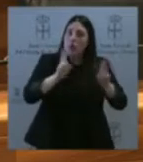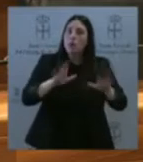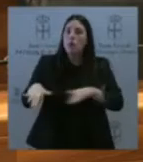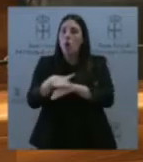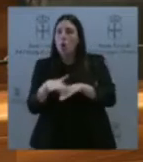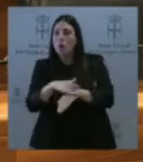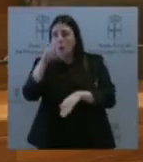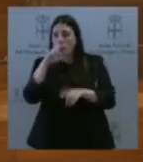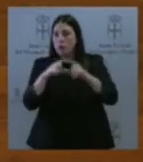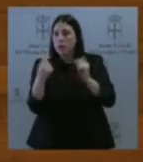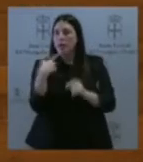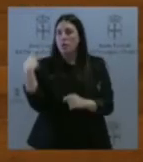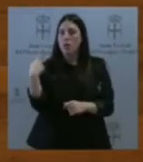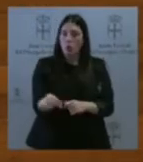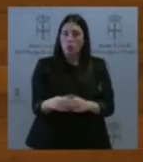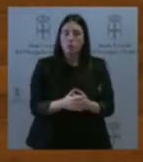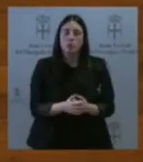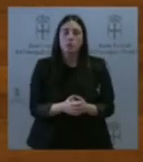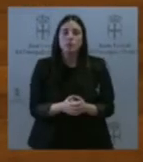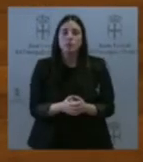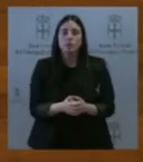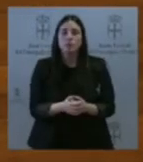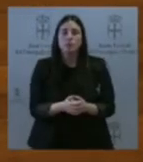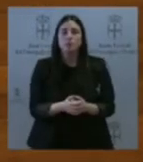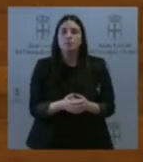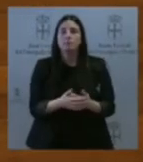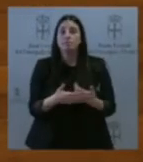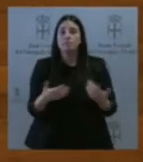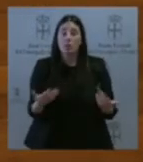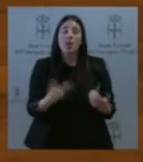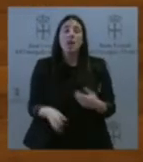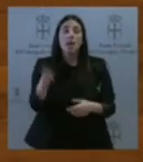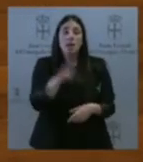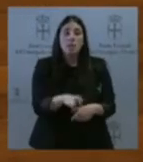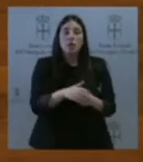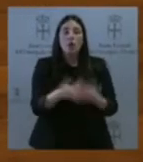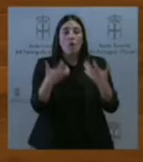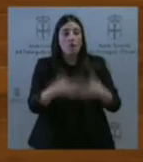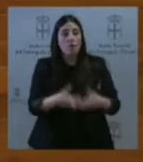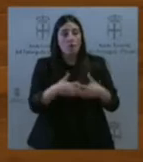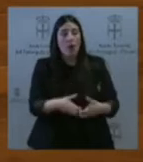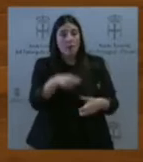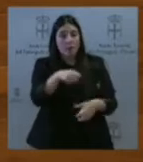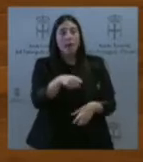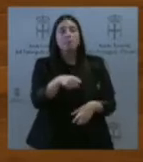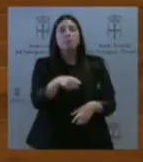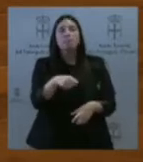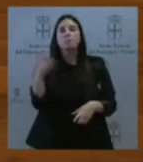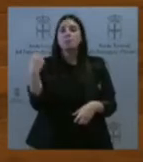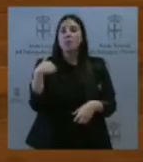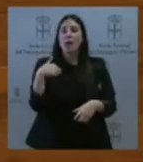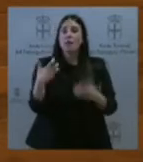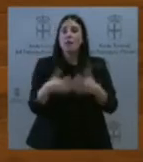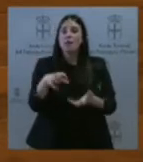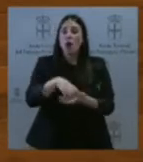público. Abundo en lo dicho. La fábrica de Trubia está inventariada. La factoría armera de Toledo es bien de interés cultural. La